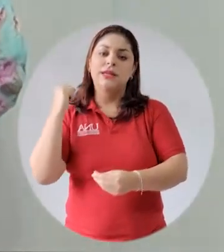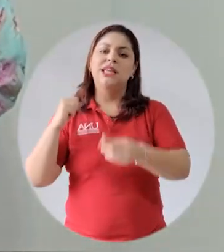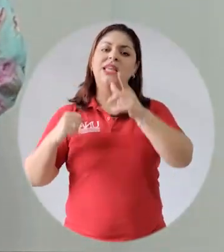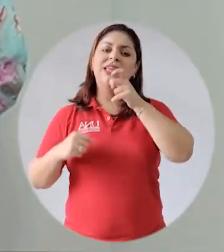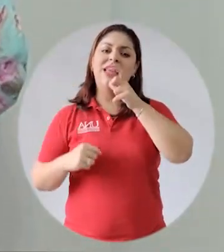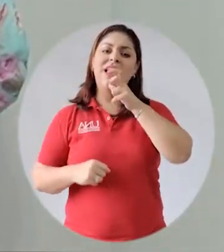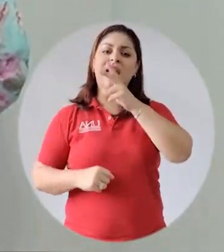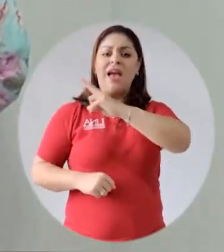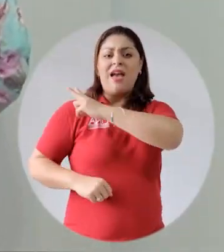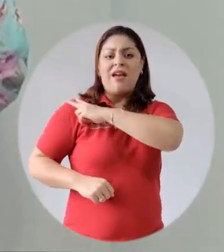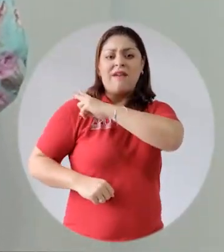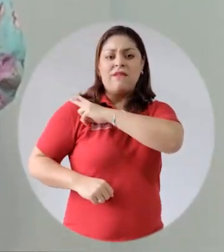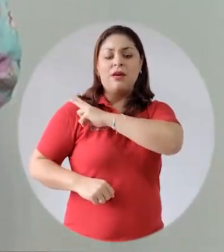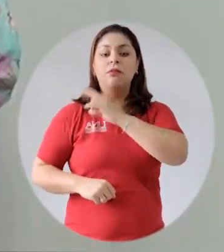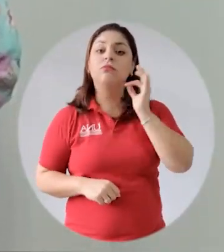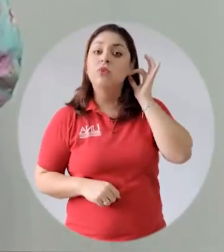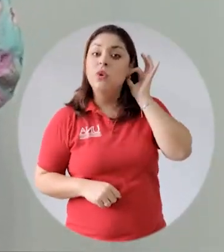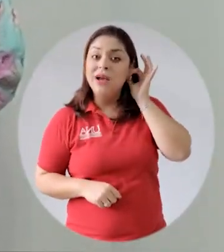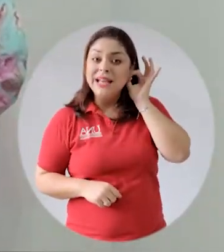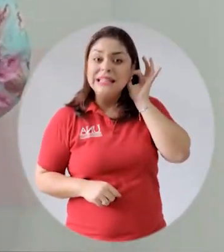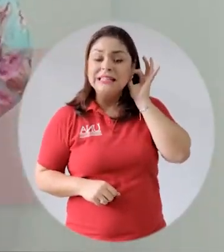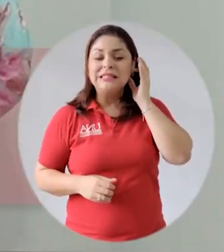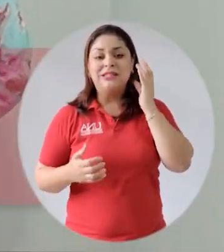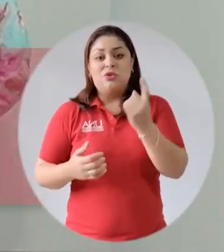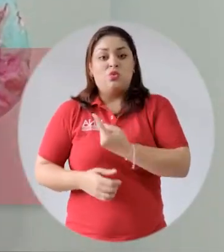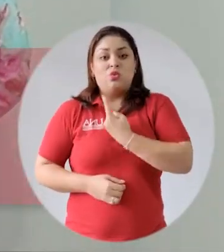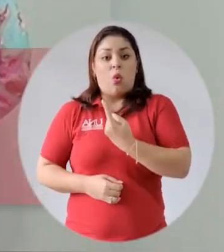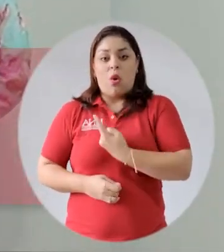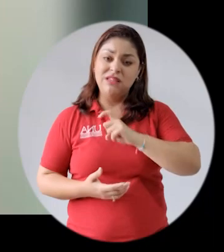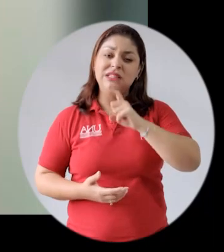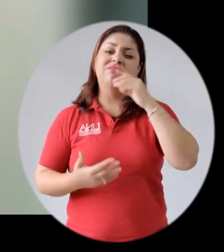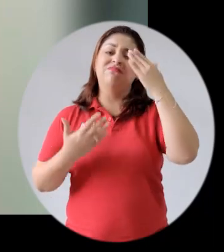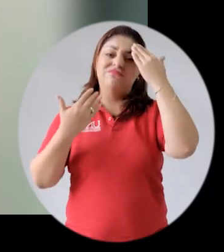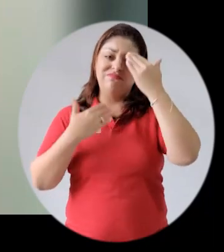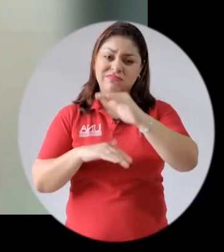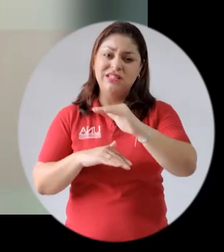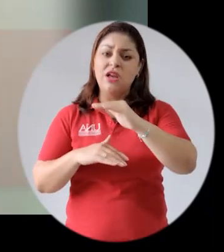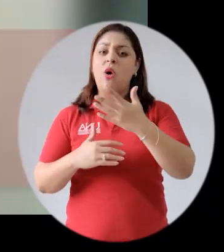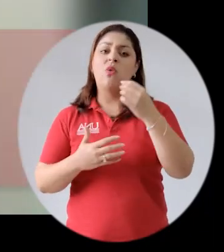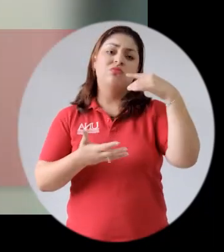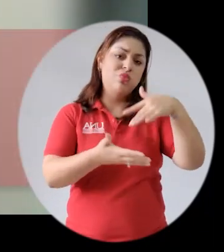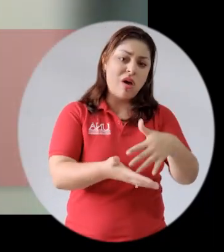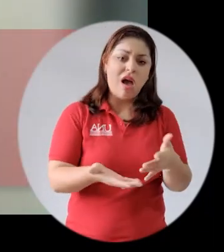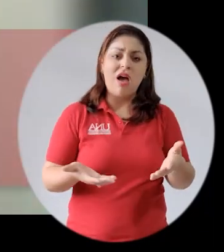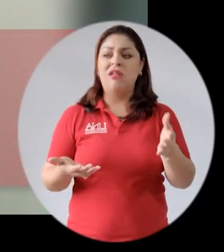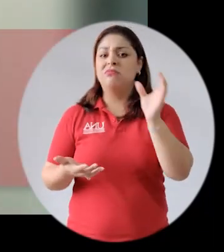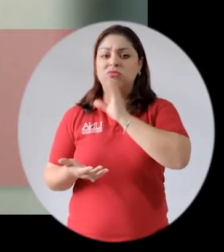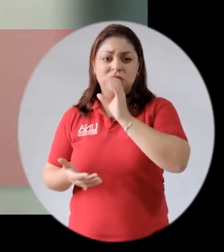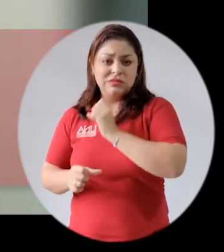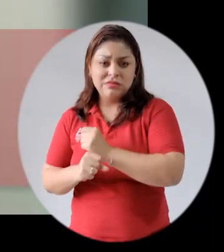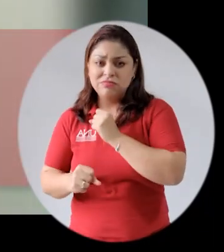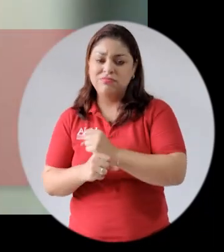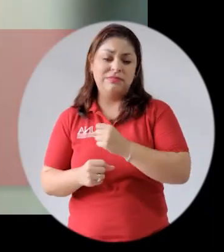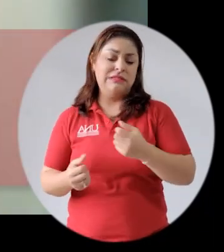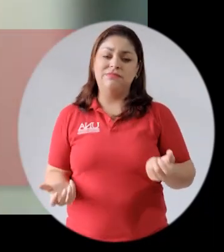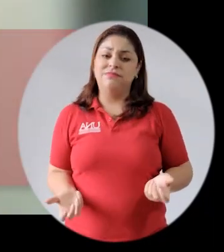digamos, hemos hecho estudios sobre mujeres migrantes jefas de hogar en comparación con las jefas de